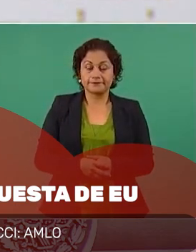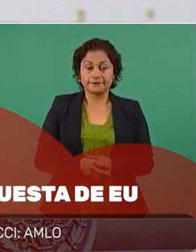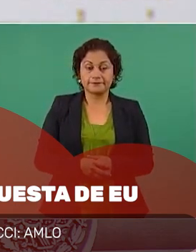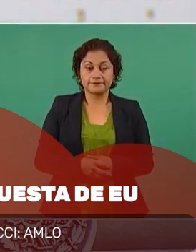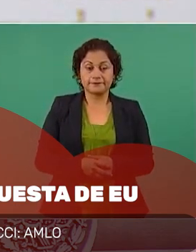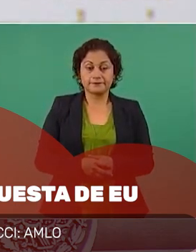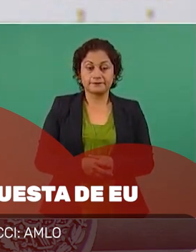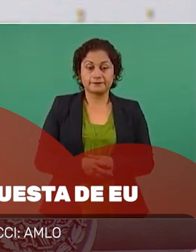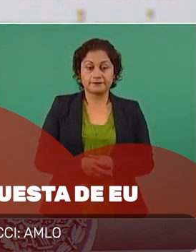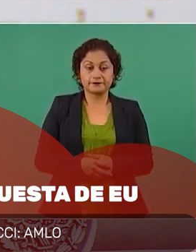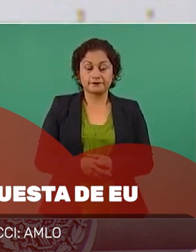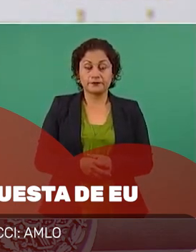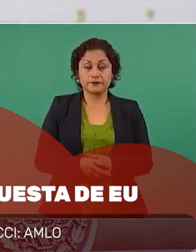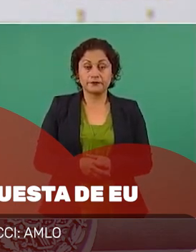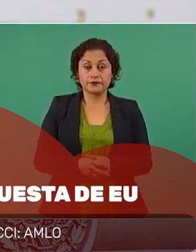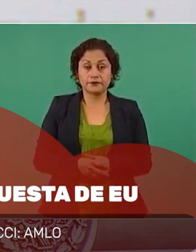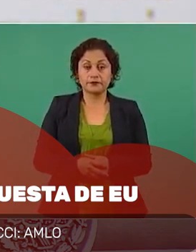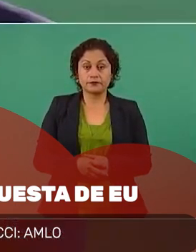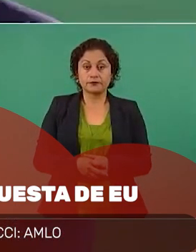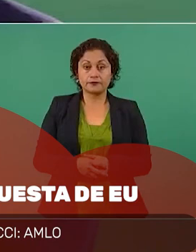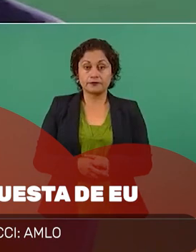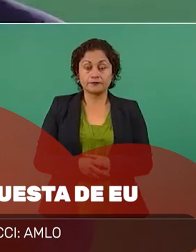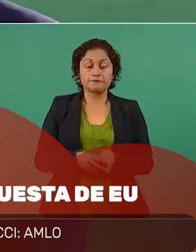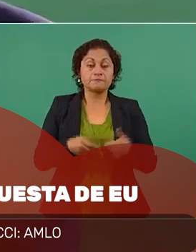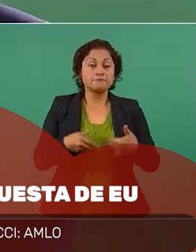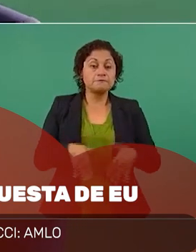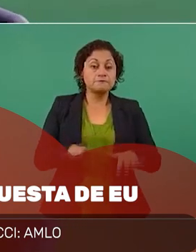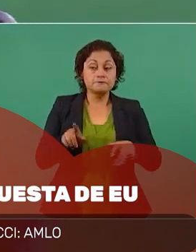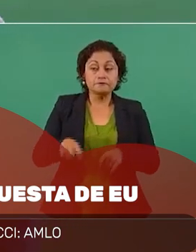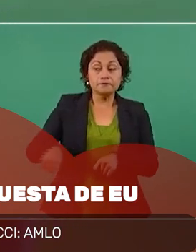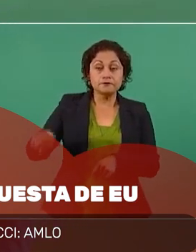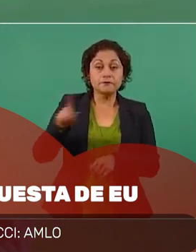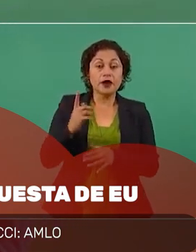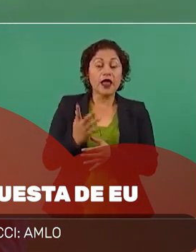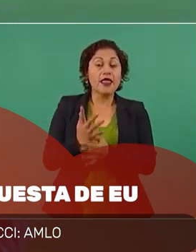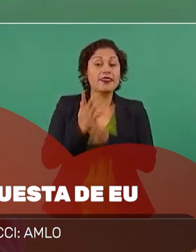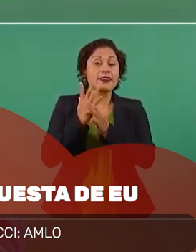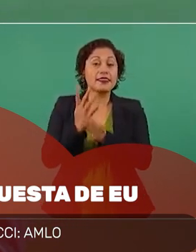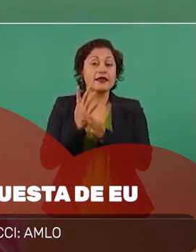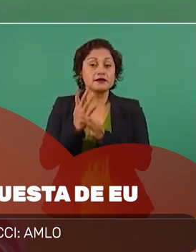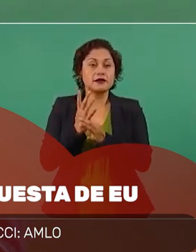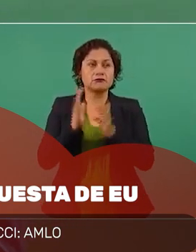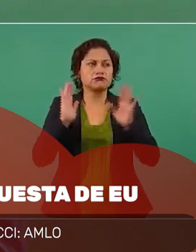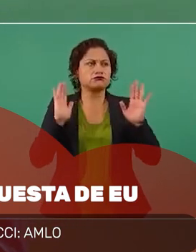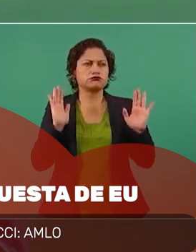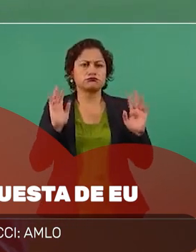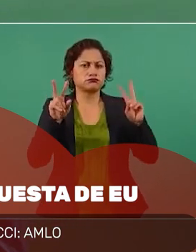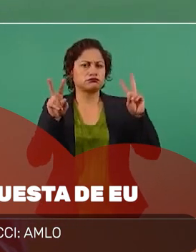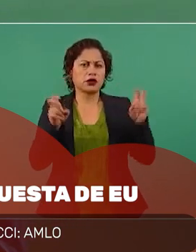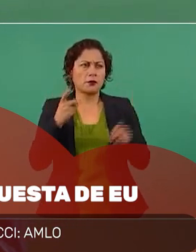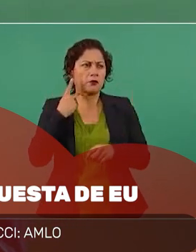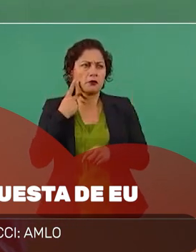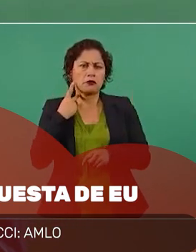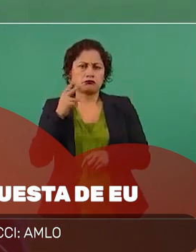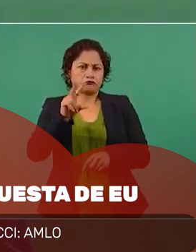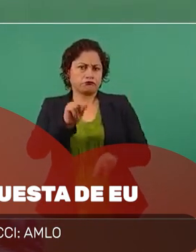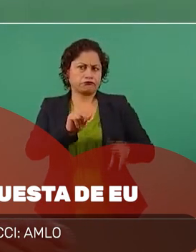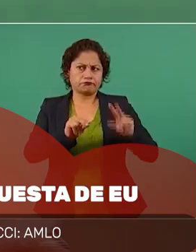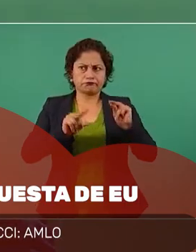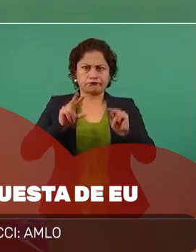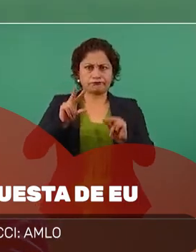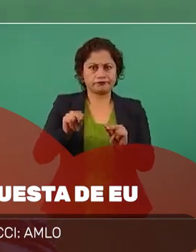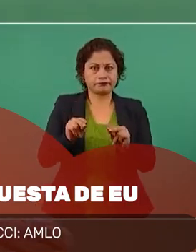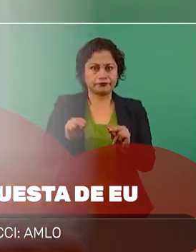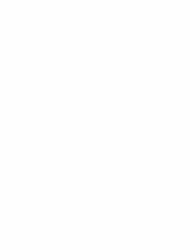lo considera una intromisión a la vida pública de nuestro país y México es independiente, libre y soberano. ¿Tú qué dices? ¿Dirán algo en Estados